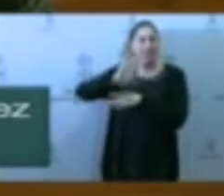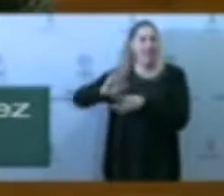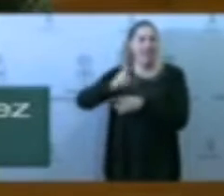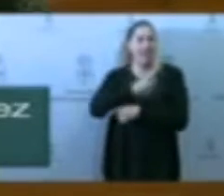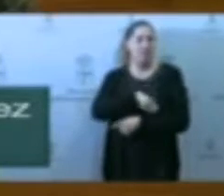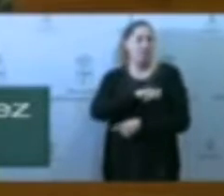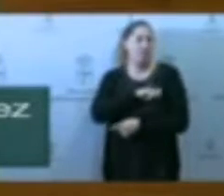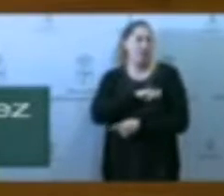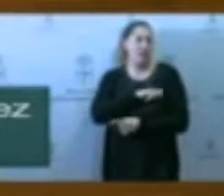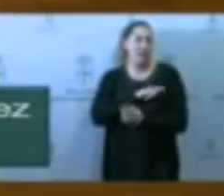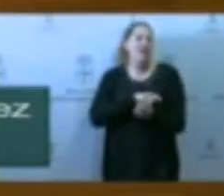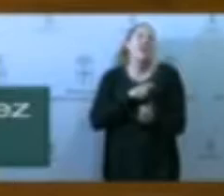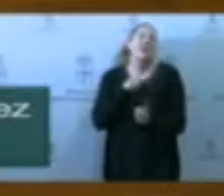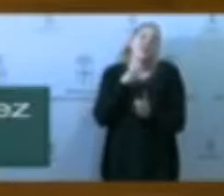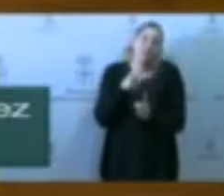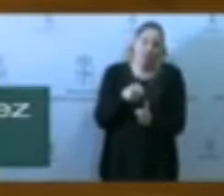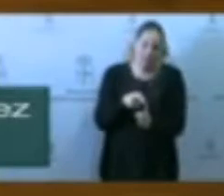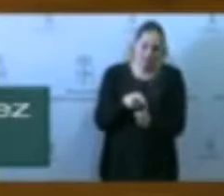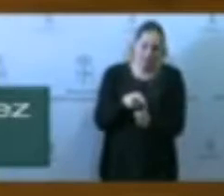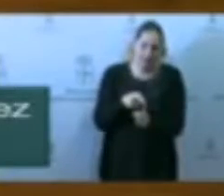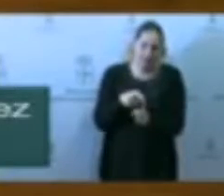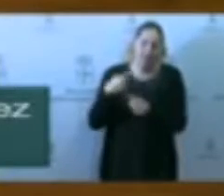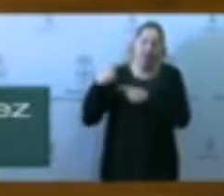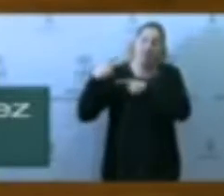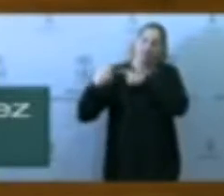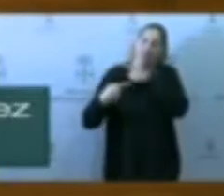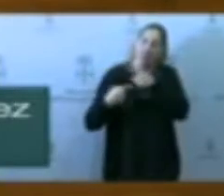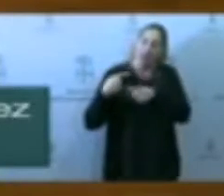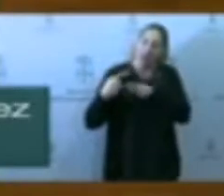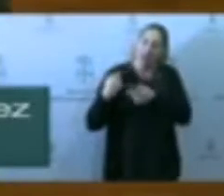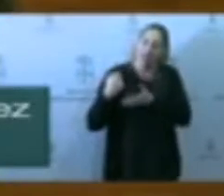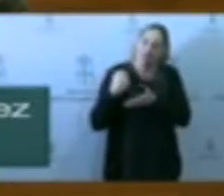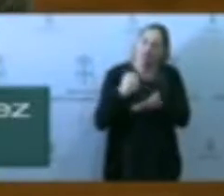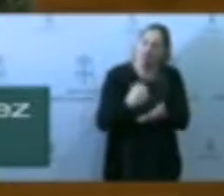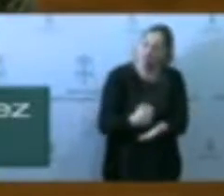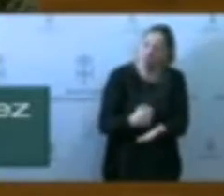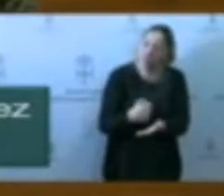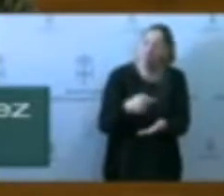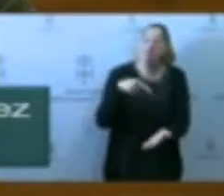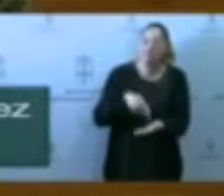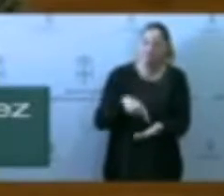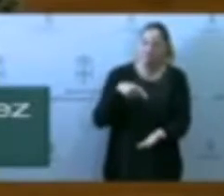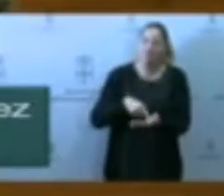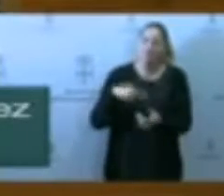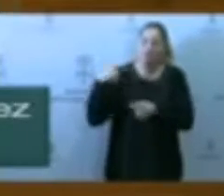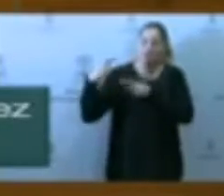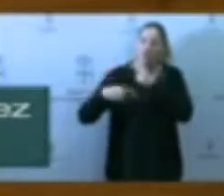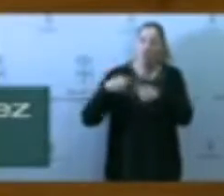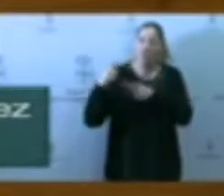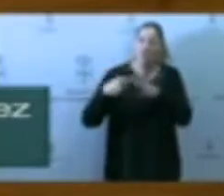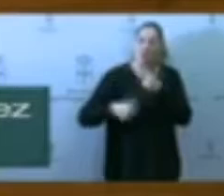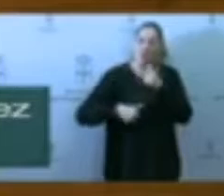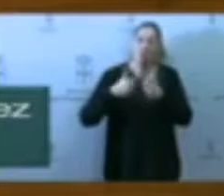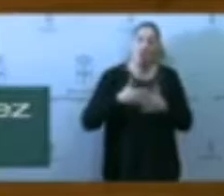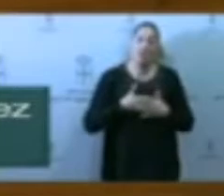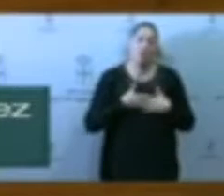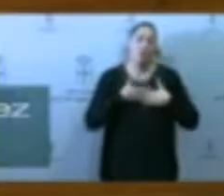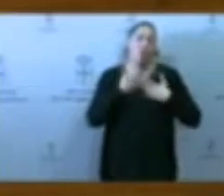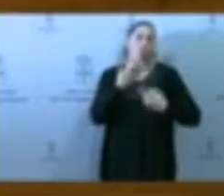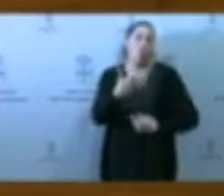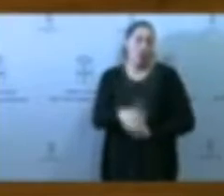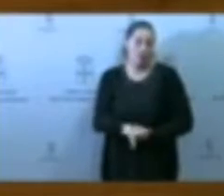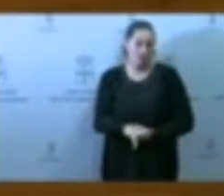inciden sobre dicha transmisión el impuesto, naturalmente, de sucesiones y donaciones e